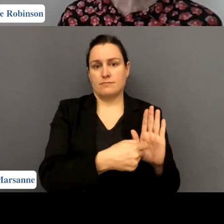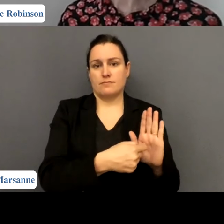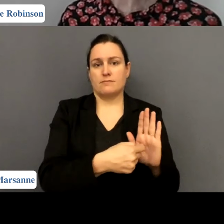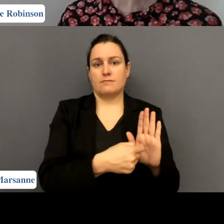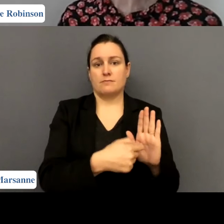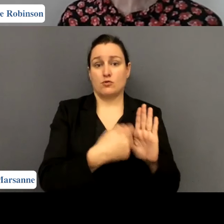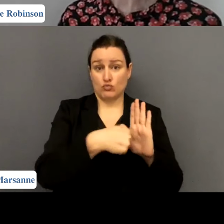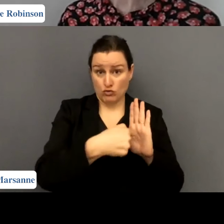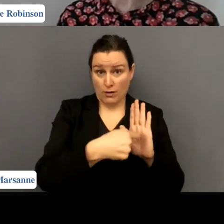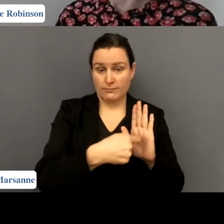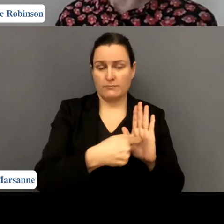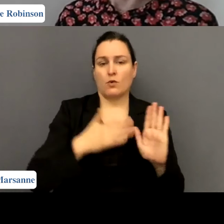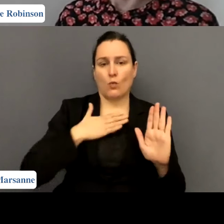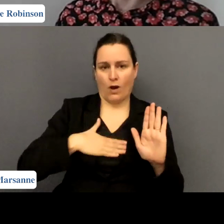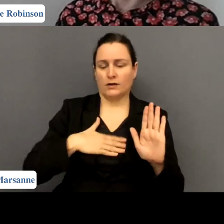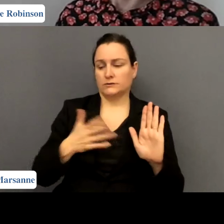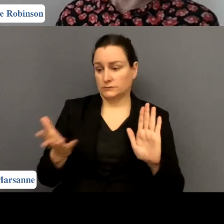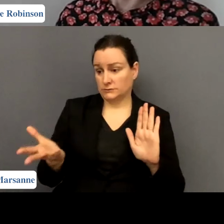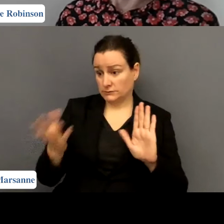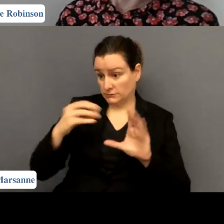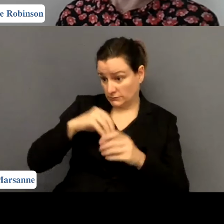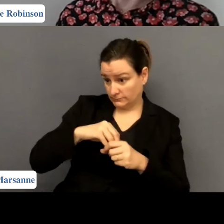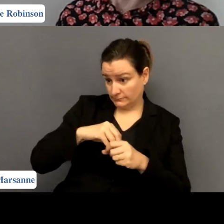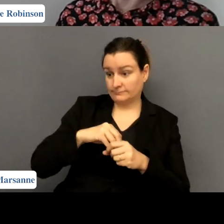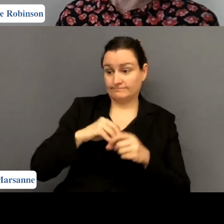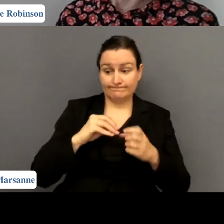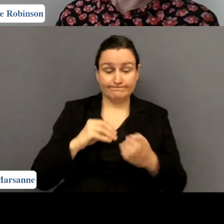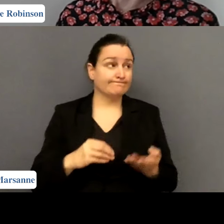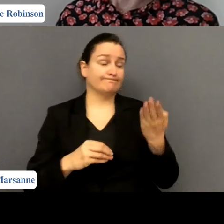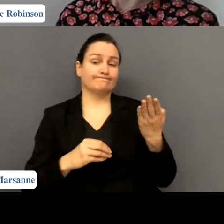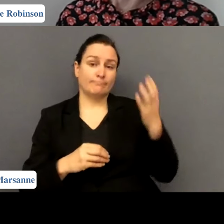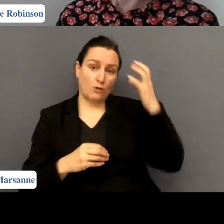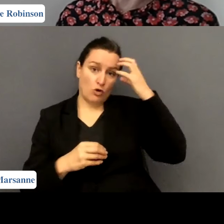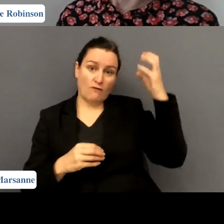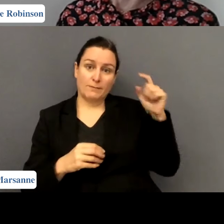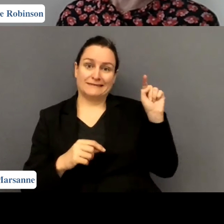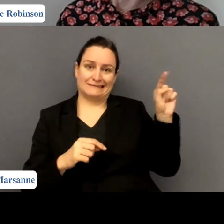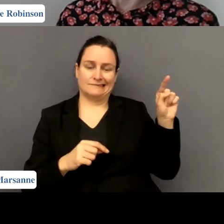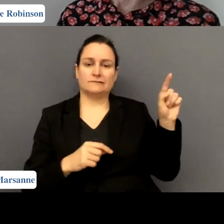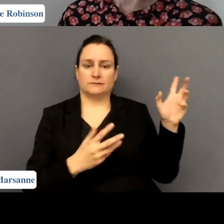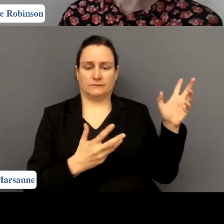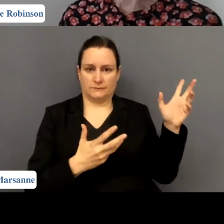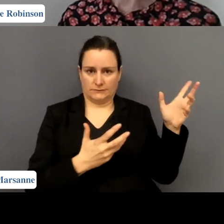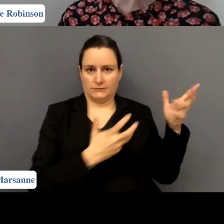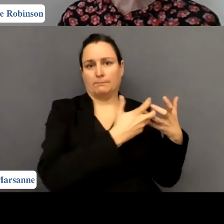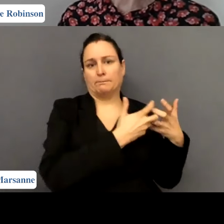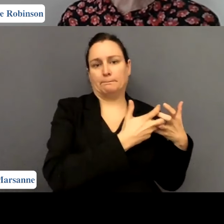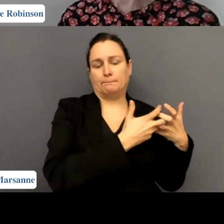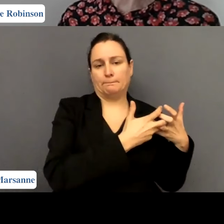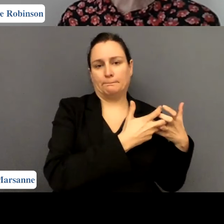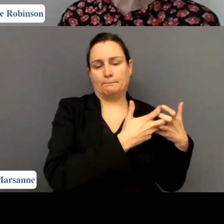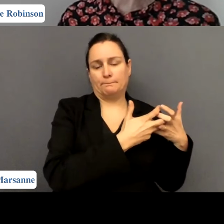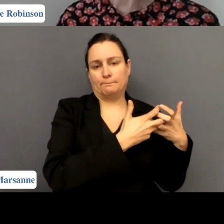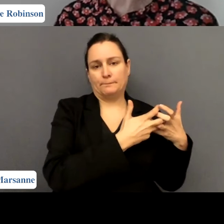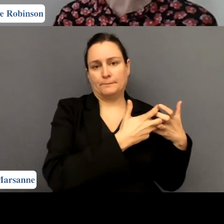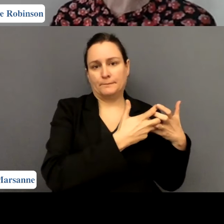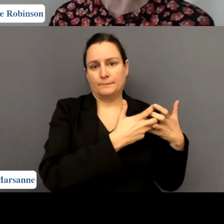allá del gobierno de turno que esté, porque bueno, es muy,